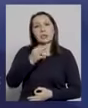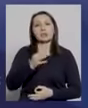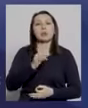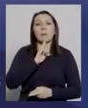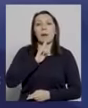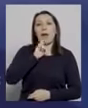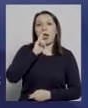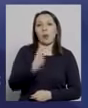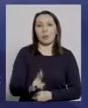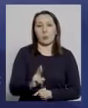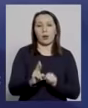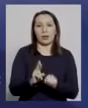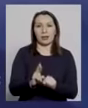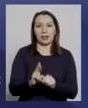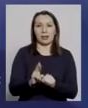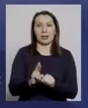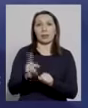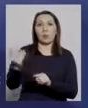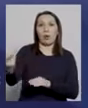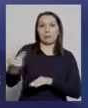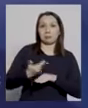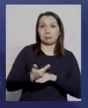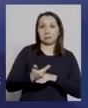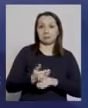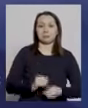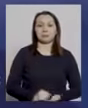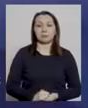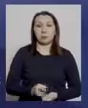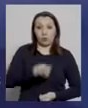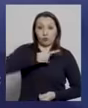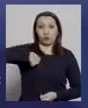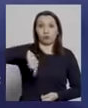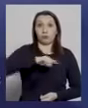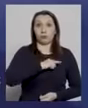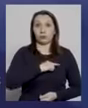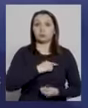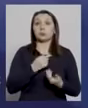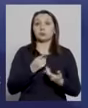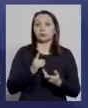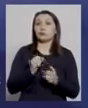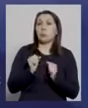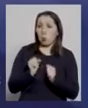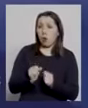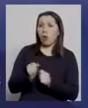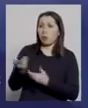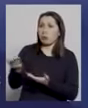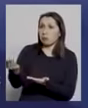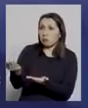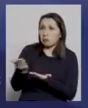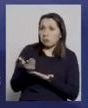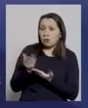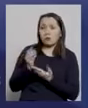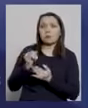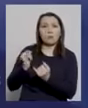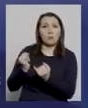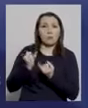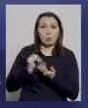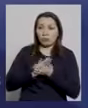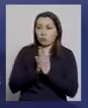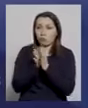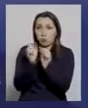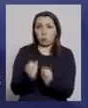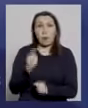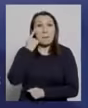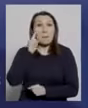dar respuesta a esas solicitudes. Nosotros estamos llanos a escuchar todas las